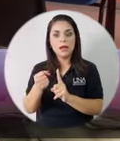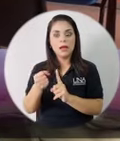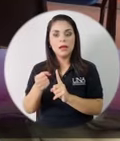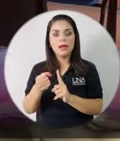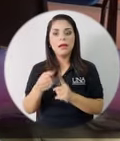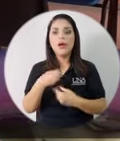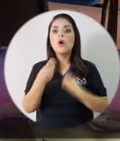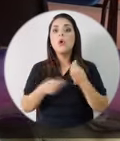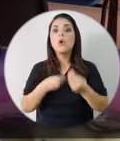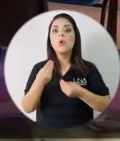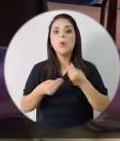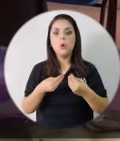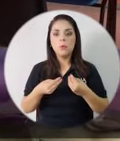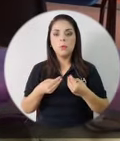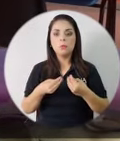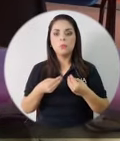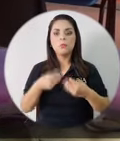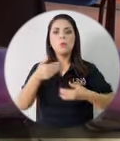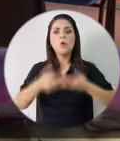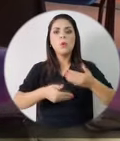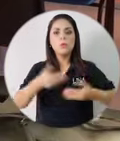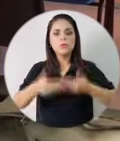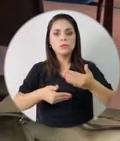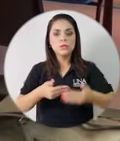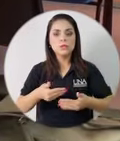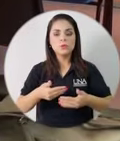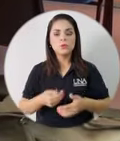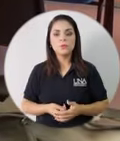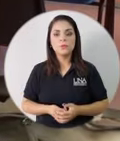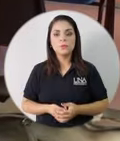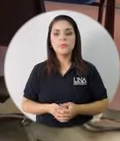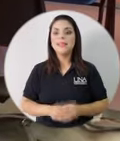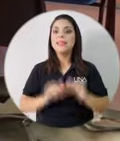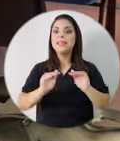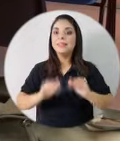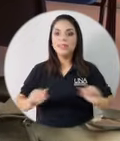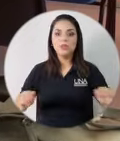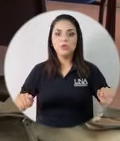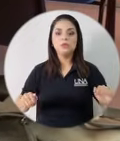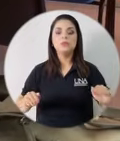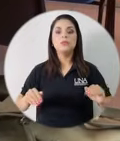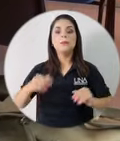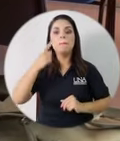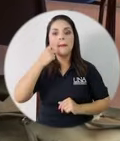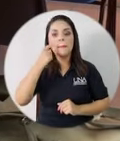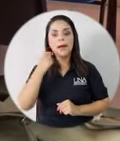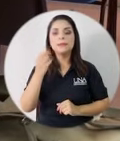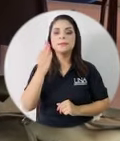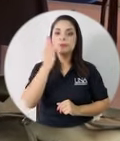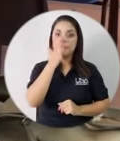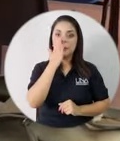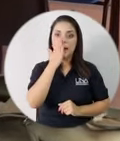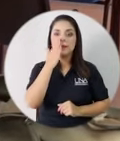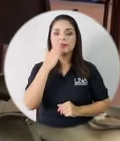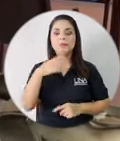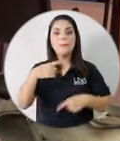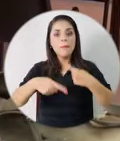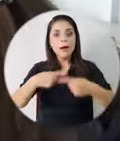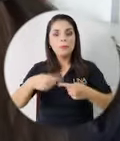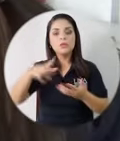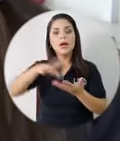violencia? ¿Cómo debe ser un proceso en donde las niñas y los niños y